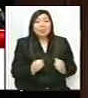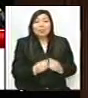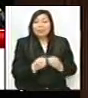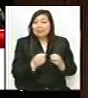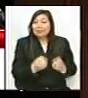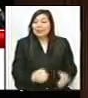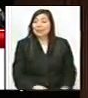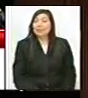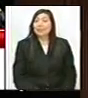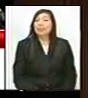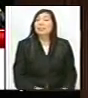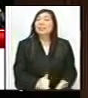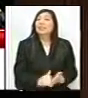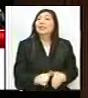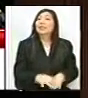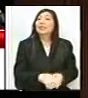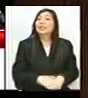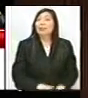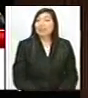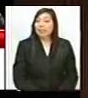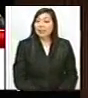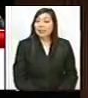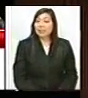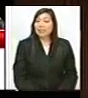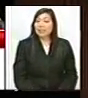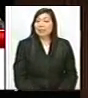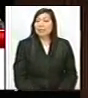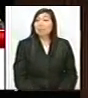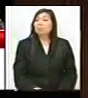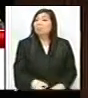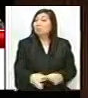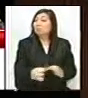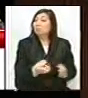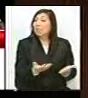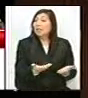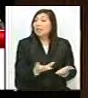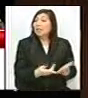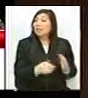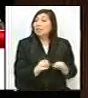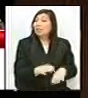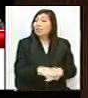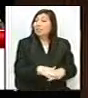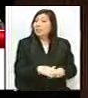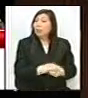certeza de qué se trata. Y explicamos de que en sí se